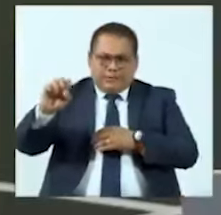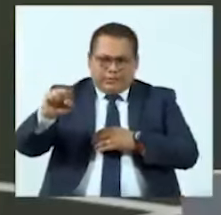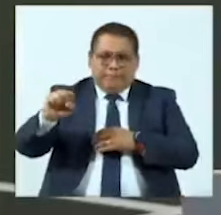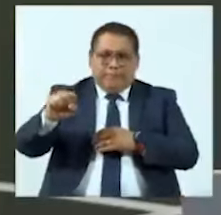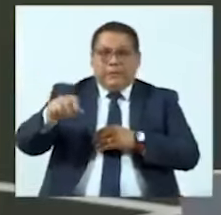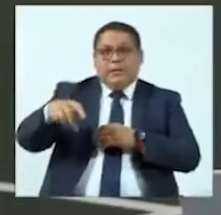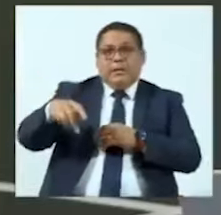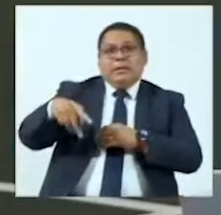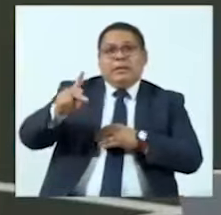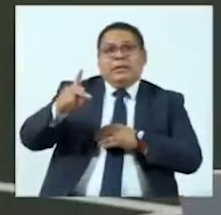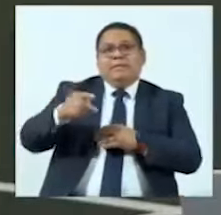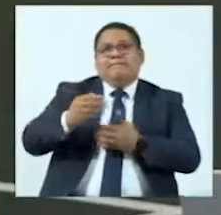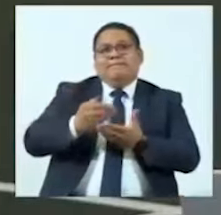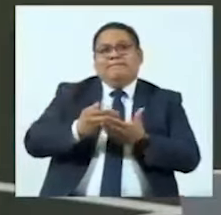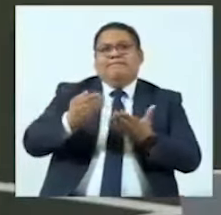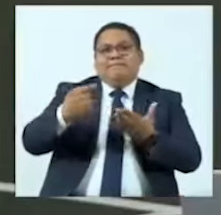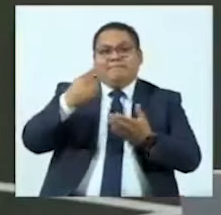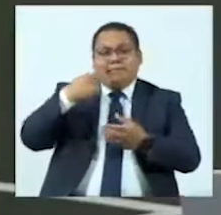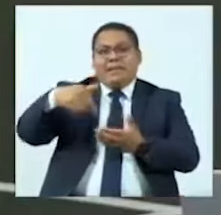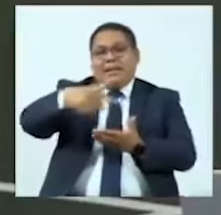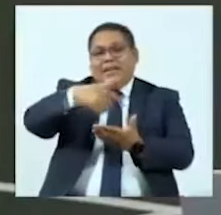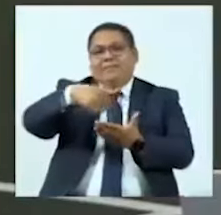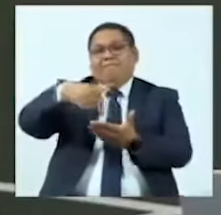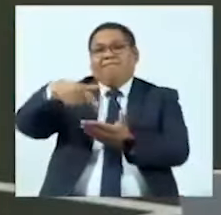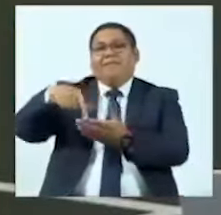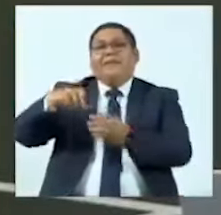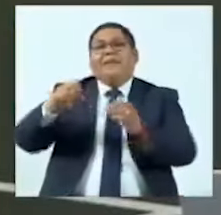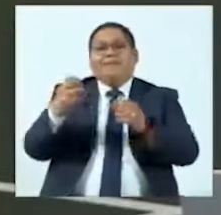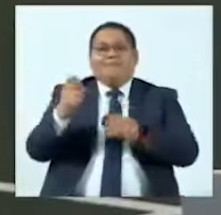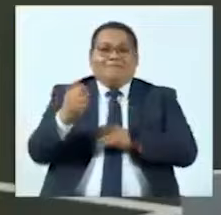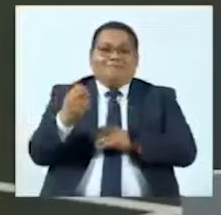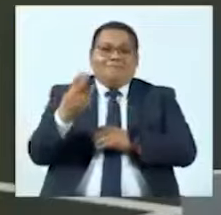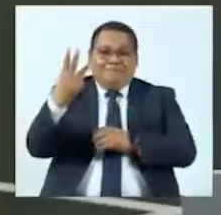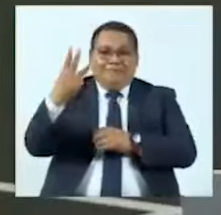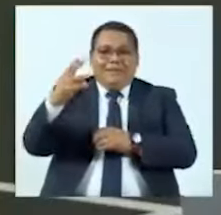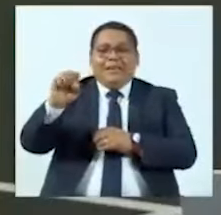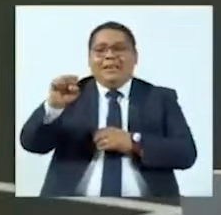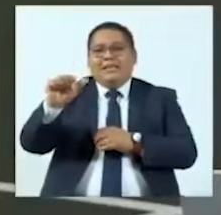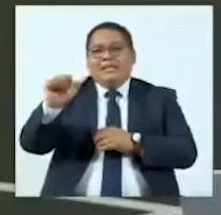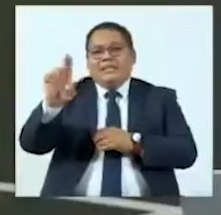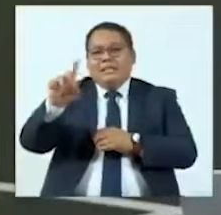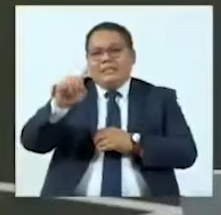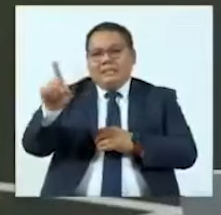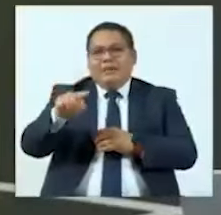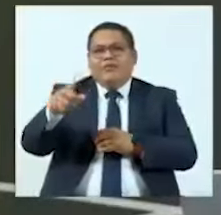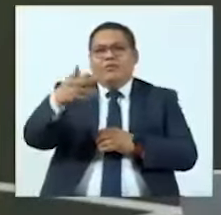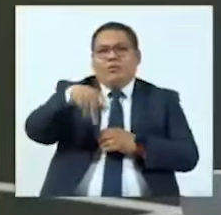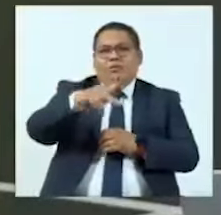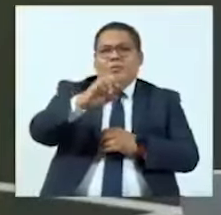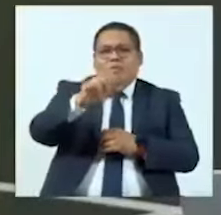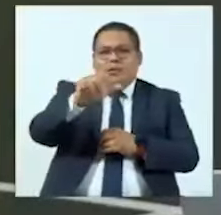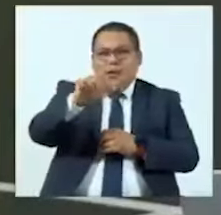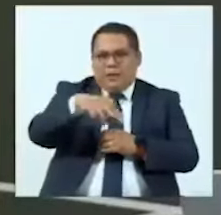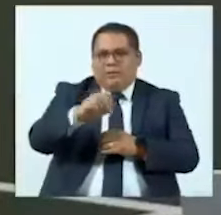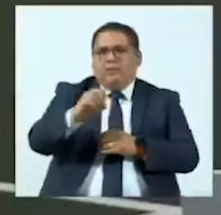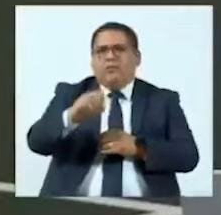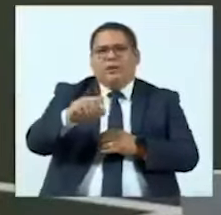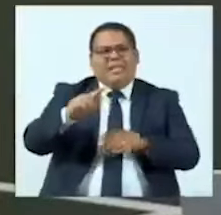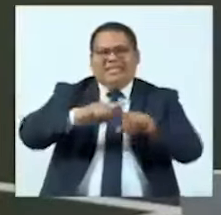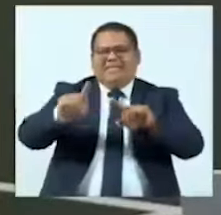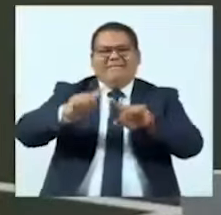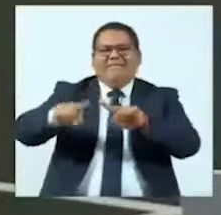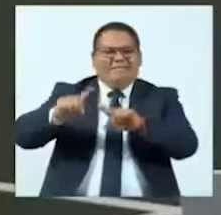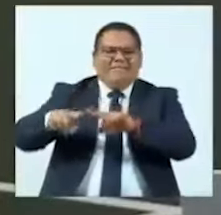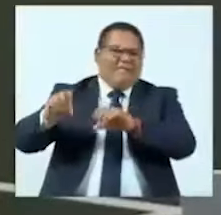embargo quiero decirte que el municipio tiene 23 oficialías ahí en el saus en Polanco en la federacha en talpita tenemos muchas